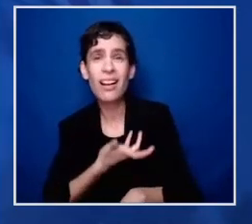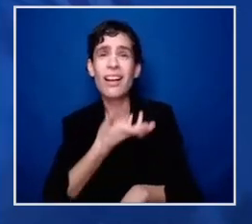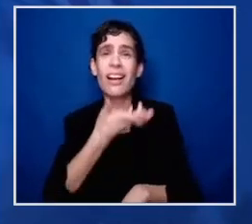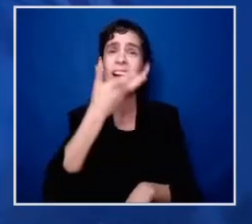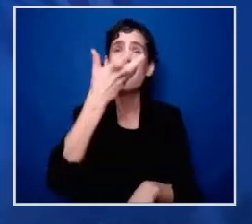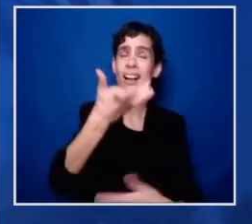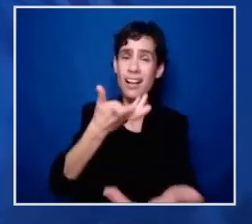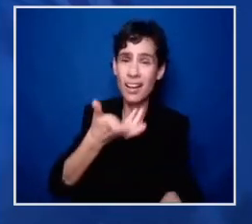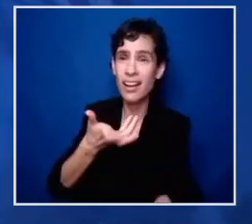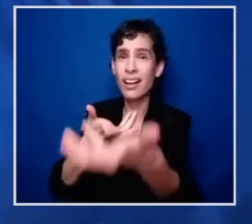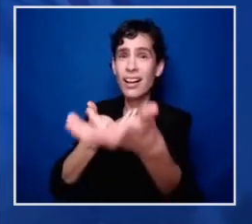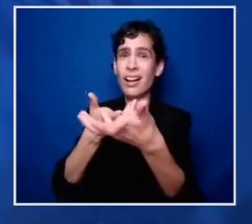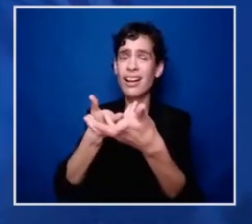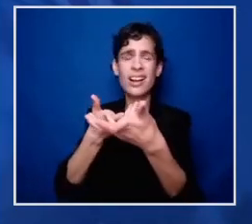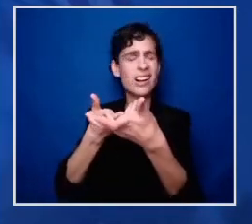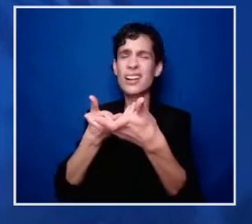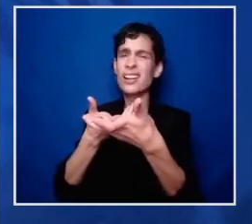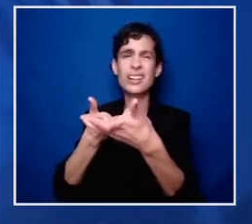que